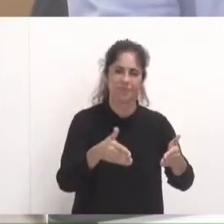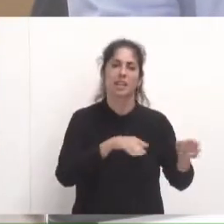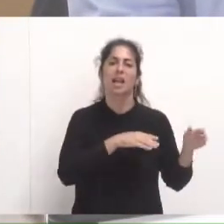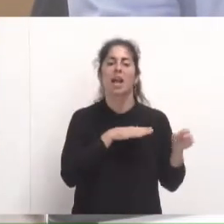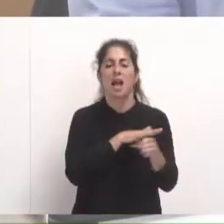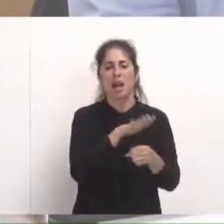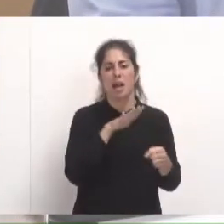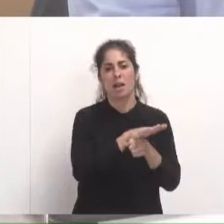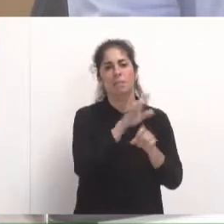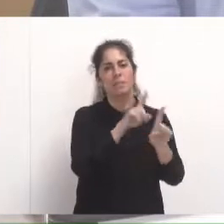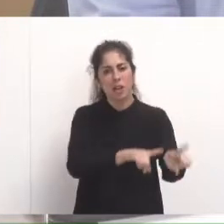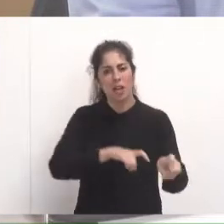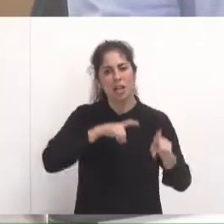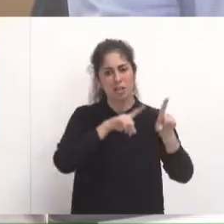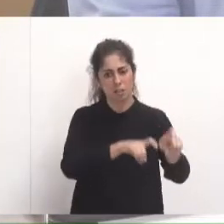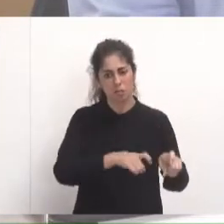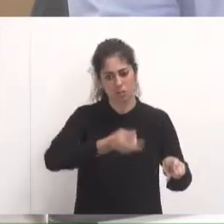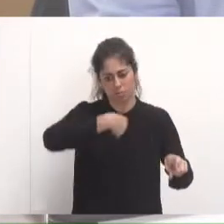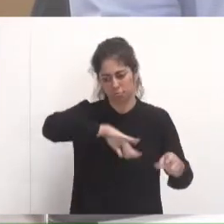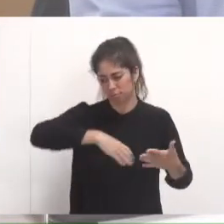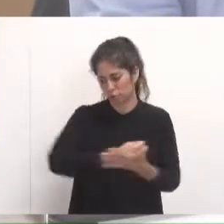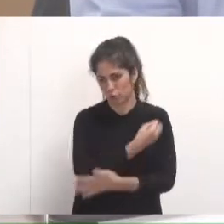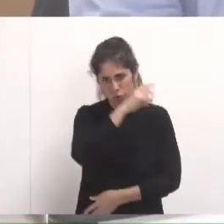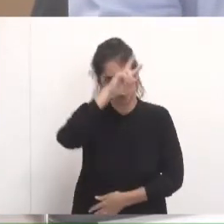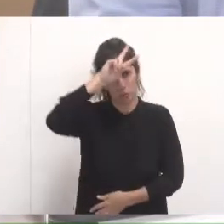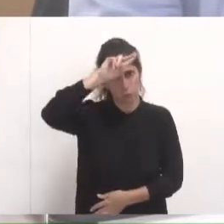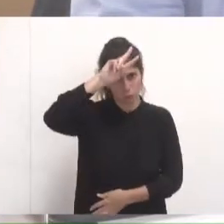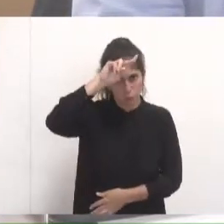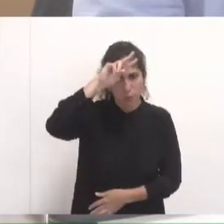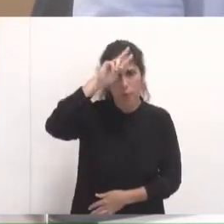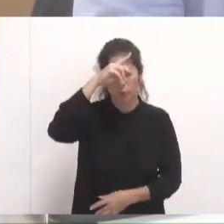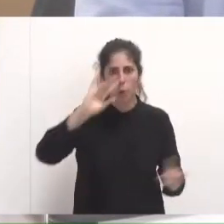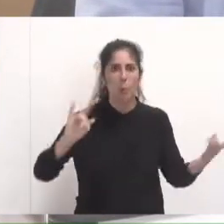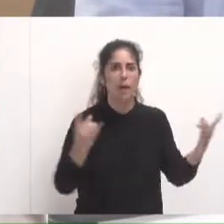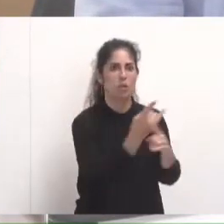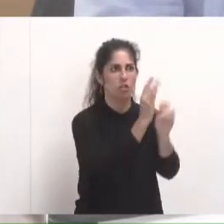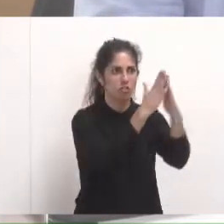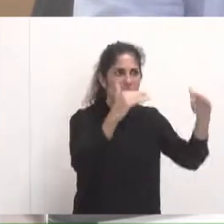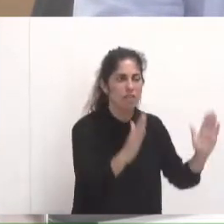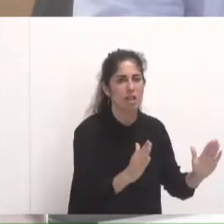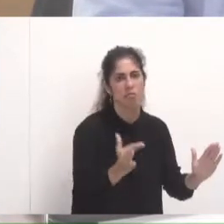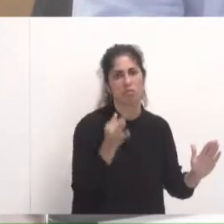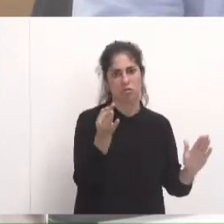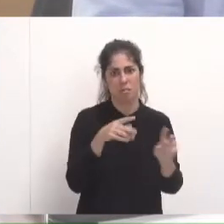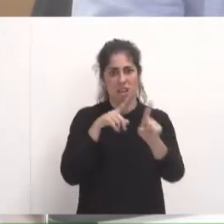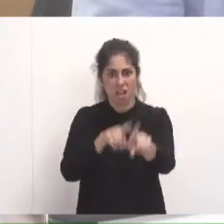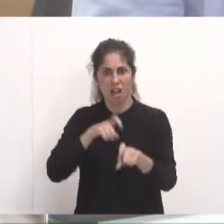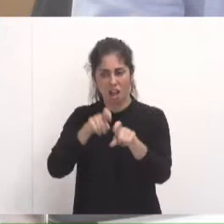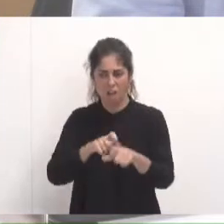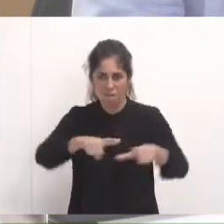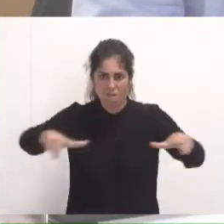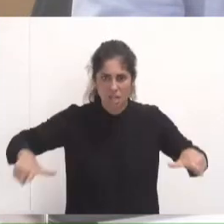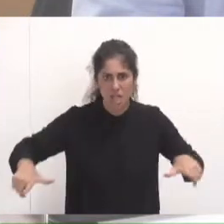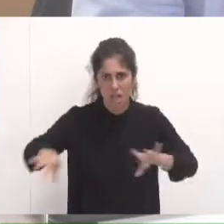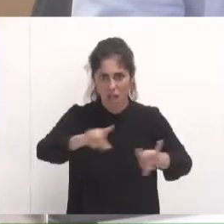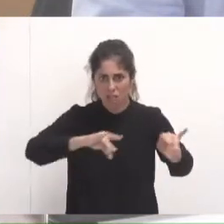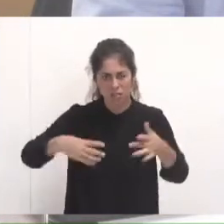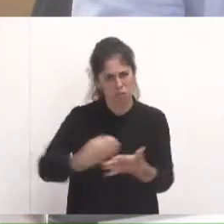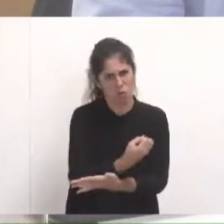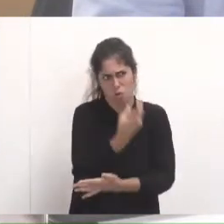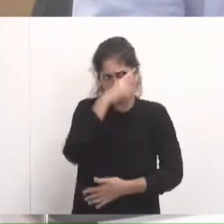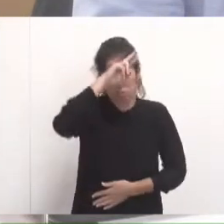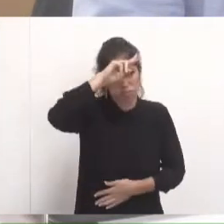pues nos preocupa todo. Nos preocupa no solamente los viveros, nos preocupa también la finca. Bueno, nos preocupa todo, pero sí es cierto que no